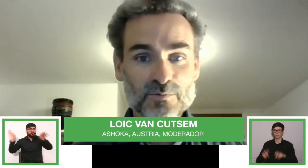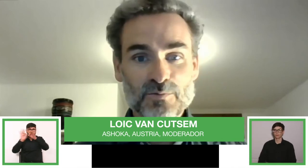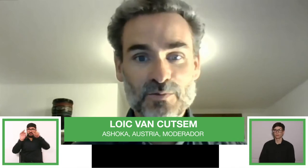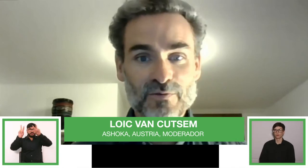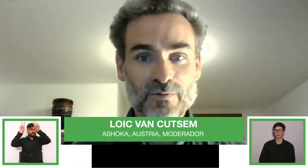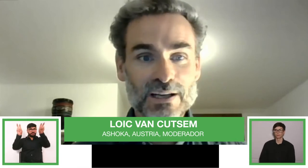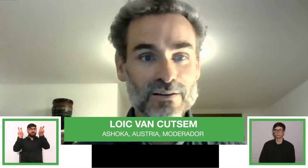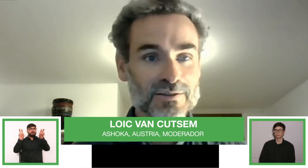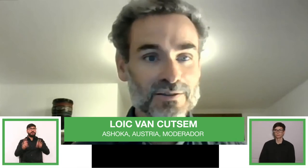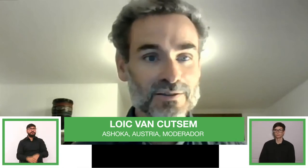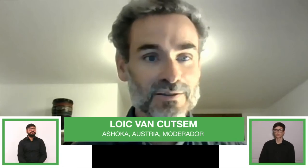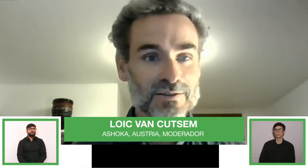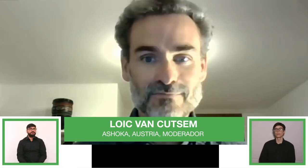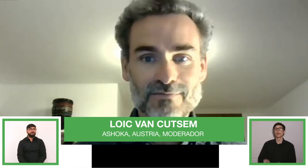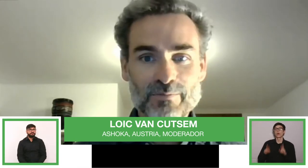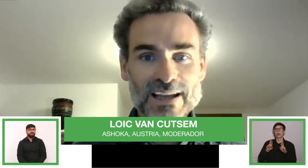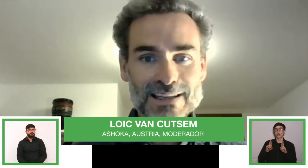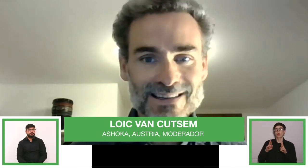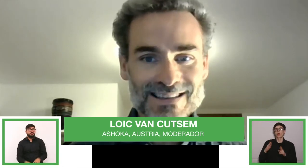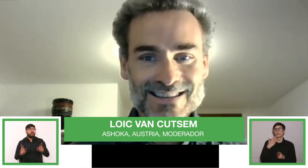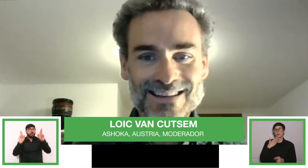para sus trabajos. También me gustaría